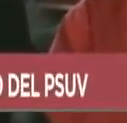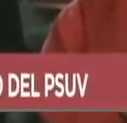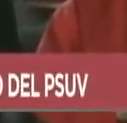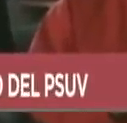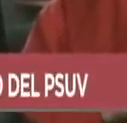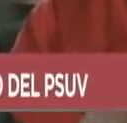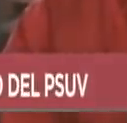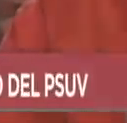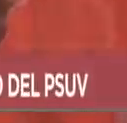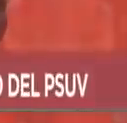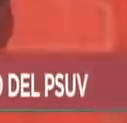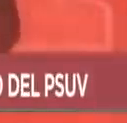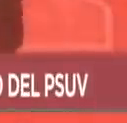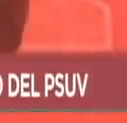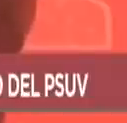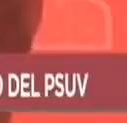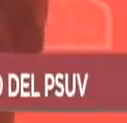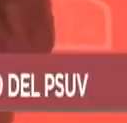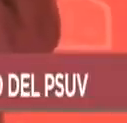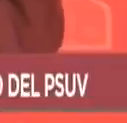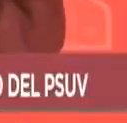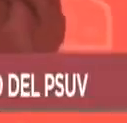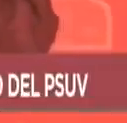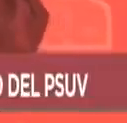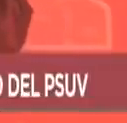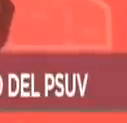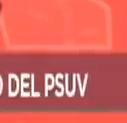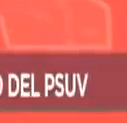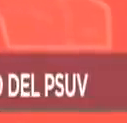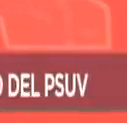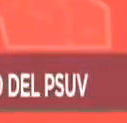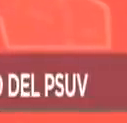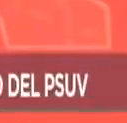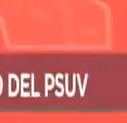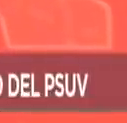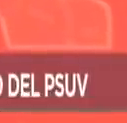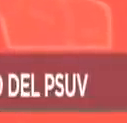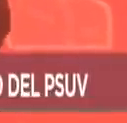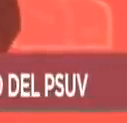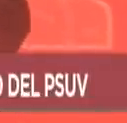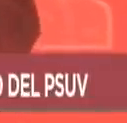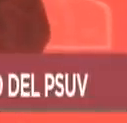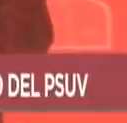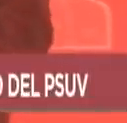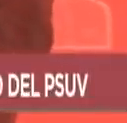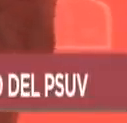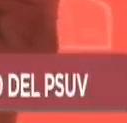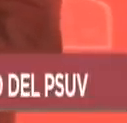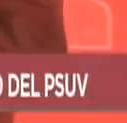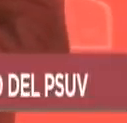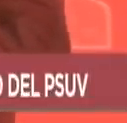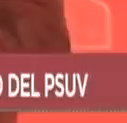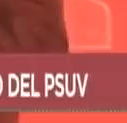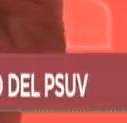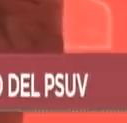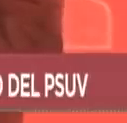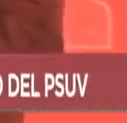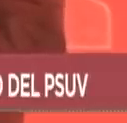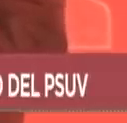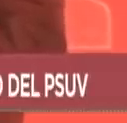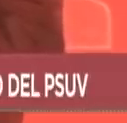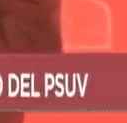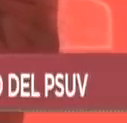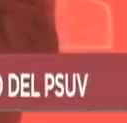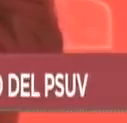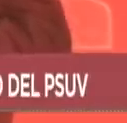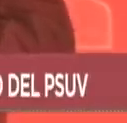lo que ha sido el resultado de varios días de discusión. Hoy ha sido la plenaria formal, pero presidente, desde hace dos